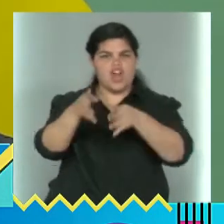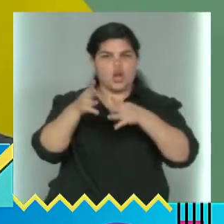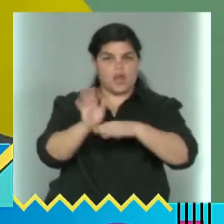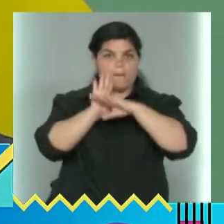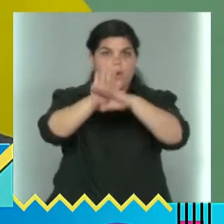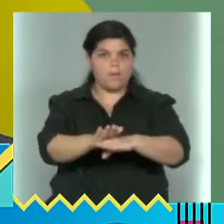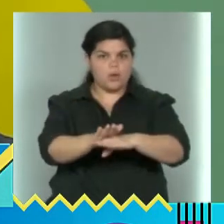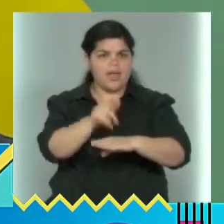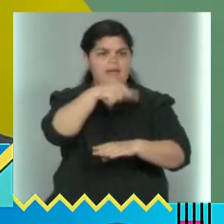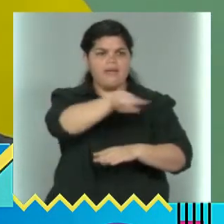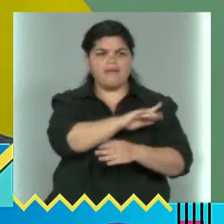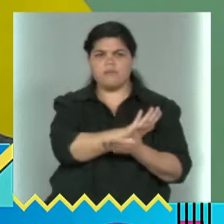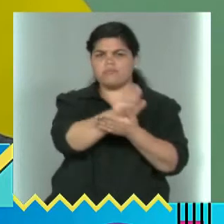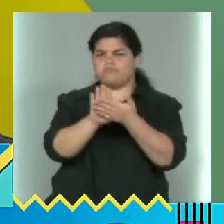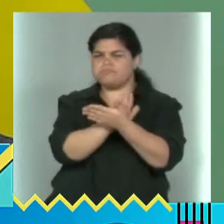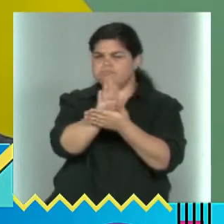argumenta que